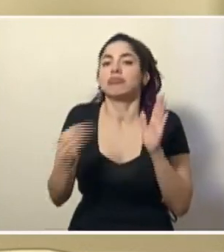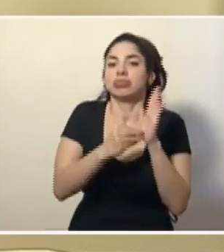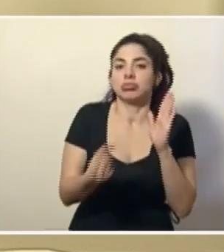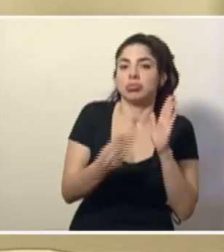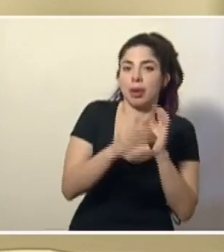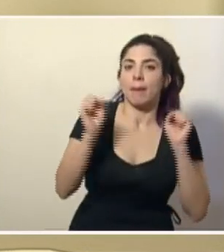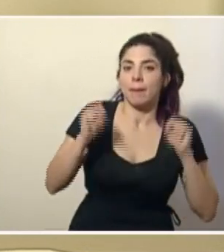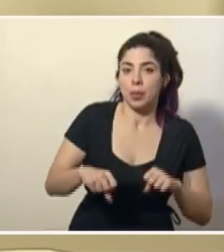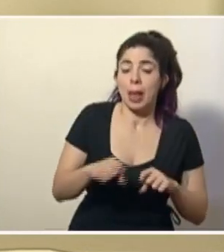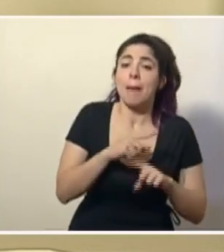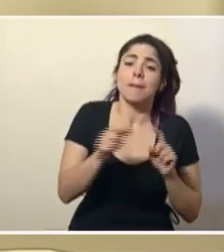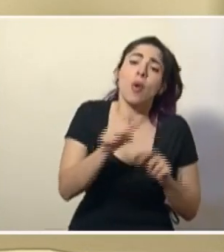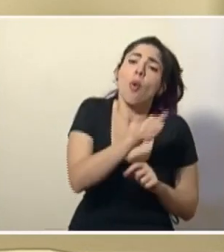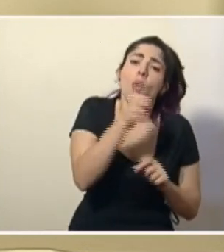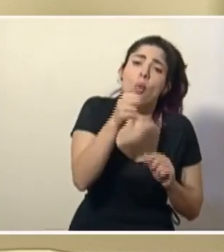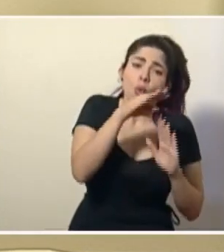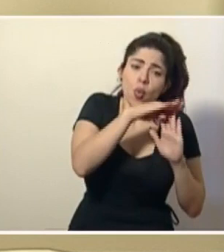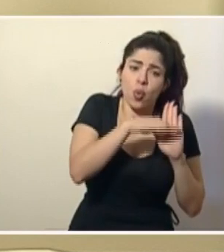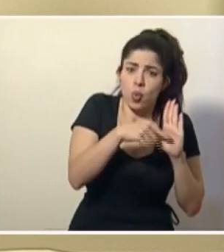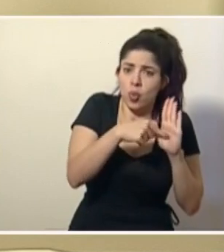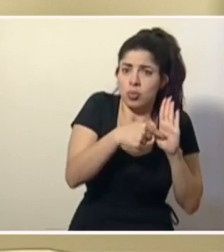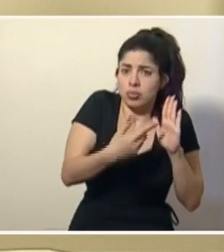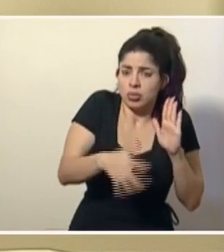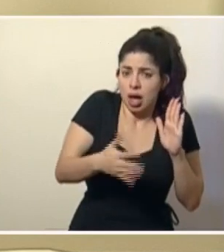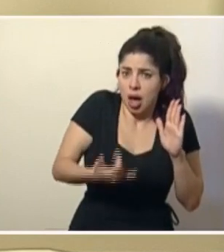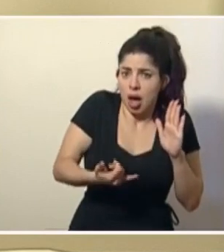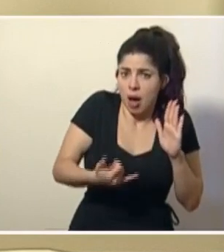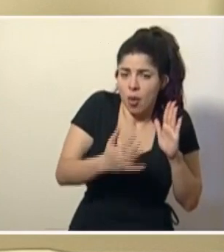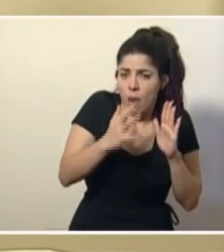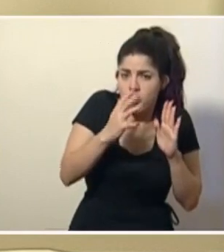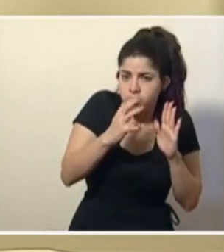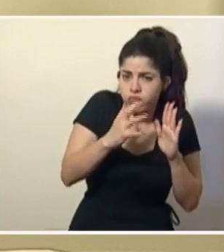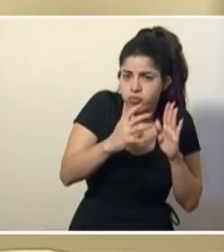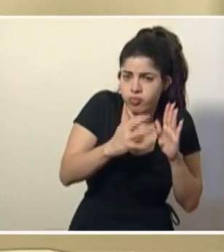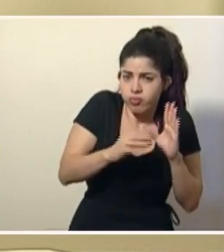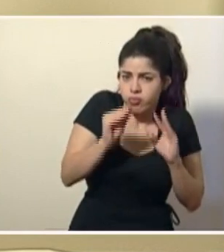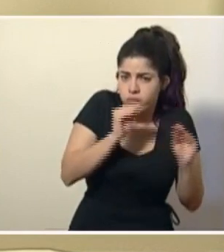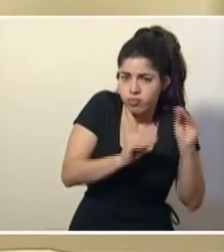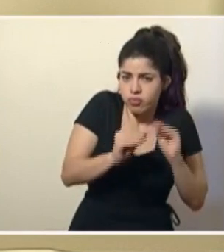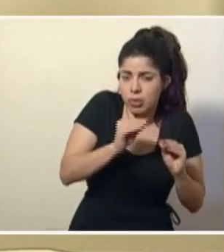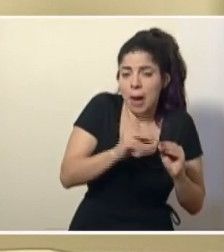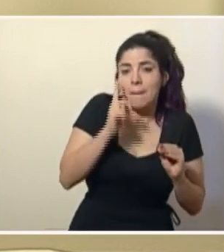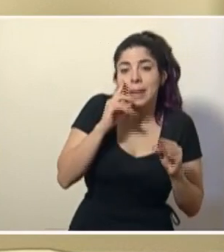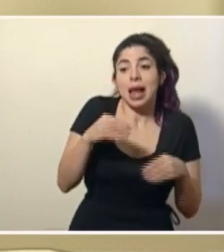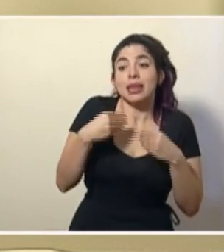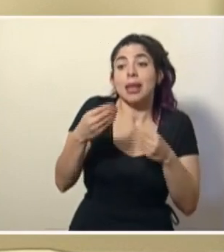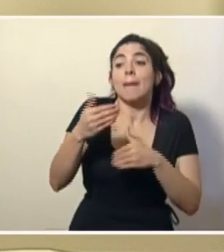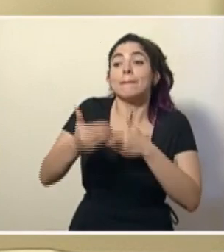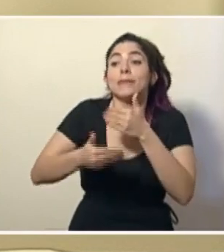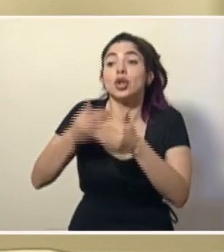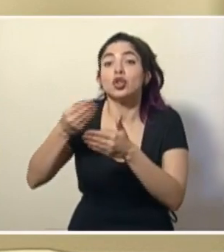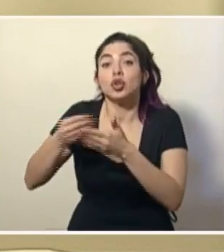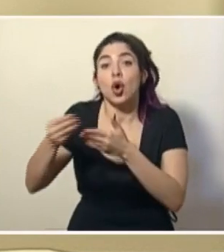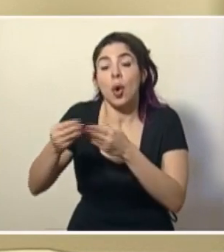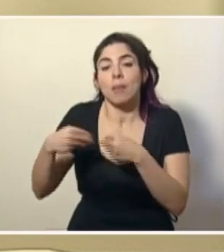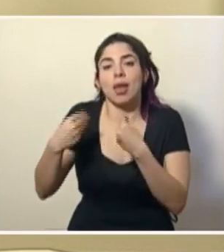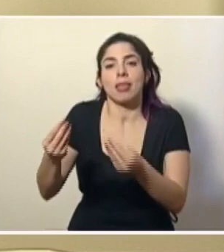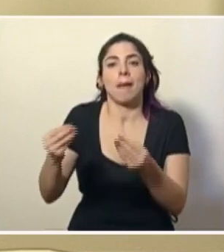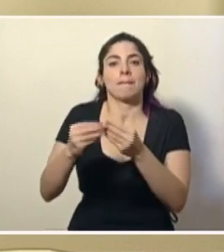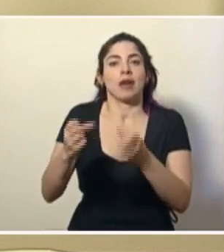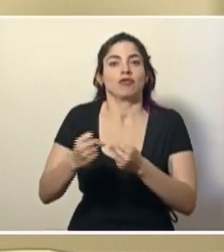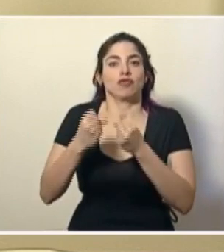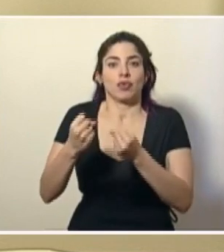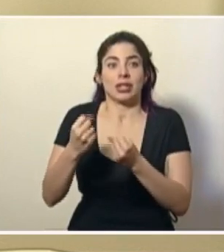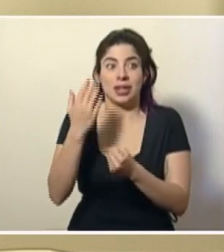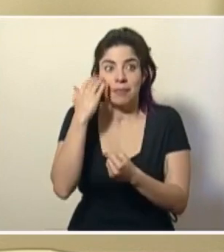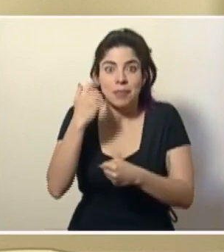eso hay medidas que ya se están elaborando para fortalecer el proceso de compras en medio de